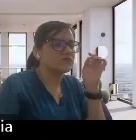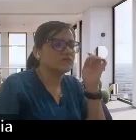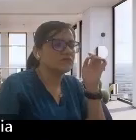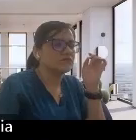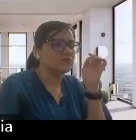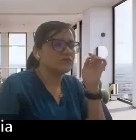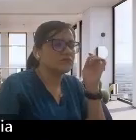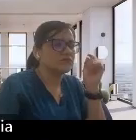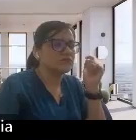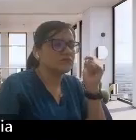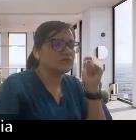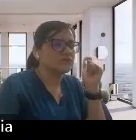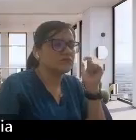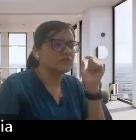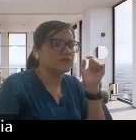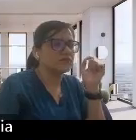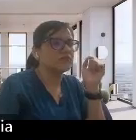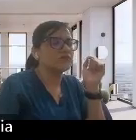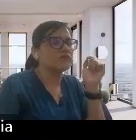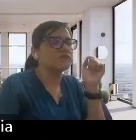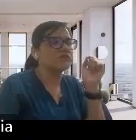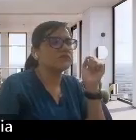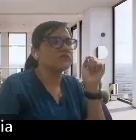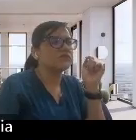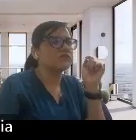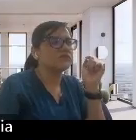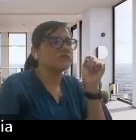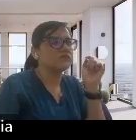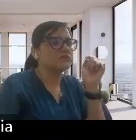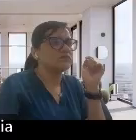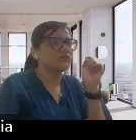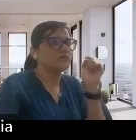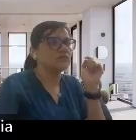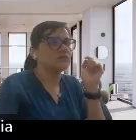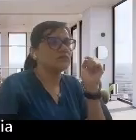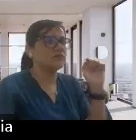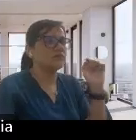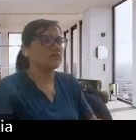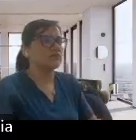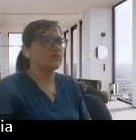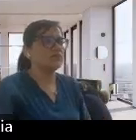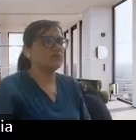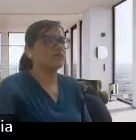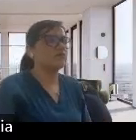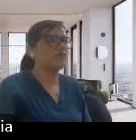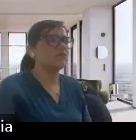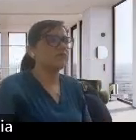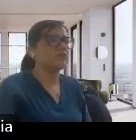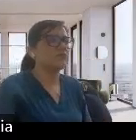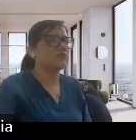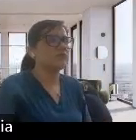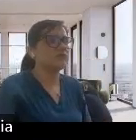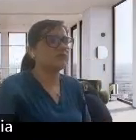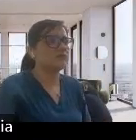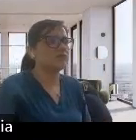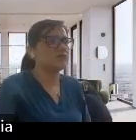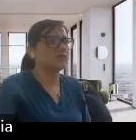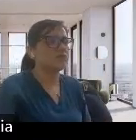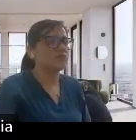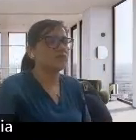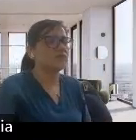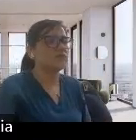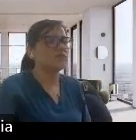la voluntad de Dios. Yo veía esas fotos y yo decía, Dios de mi vida, la cara de las mamás y de los